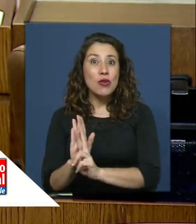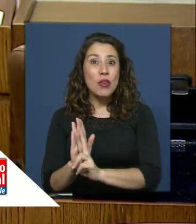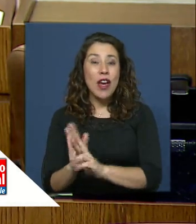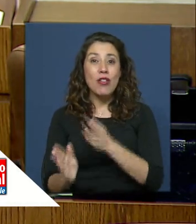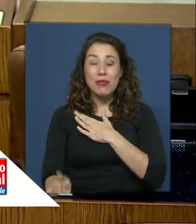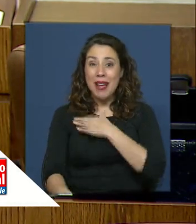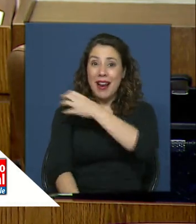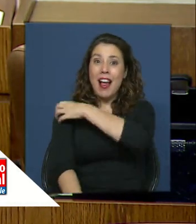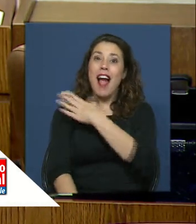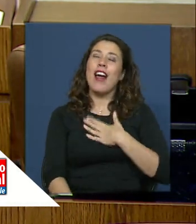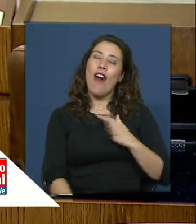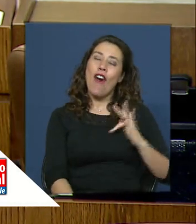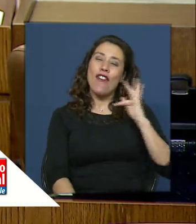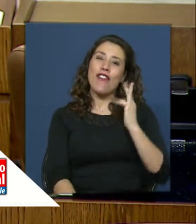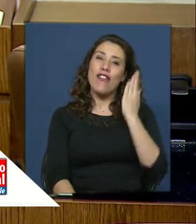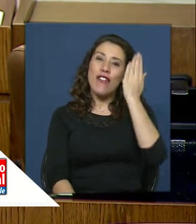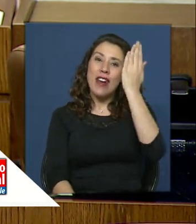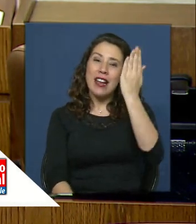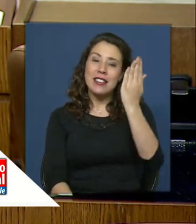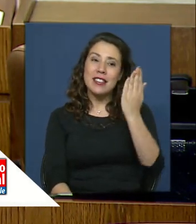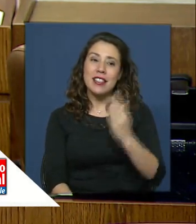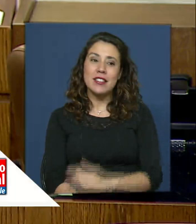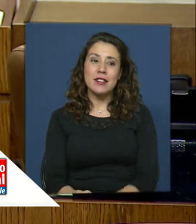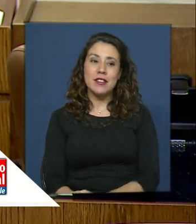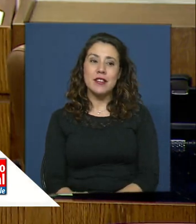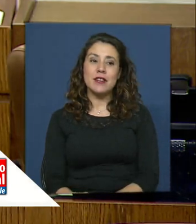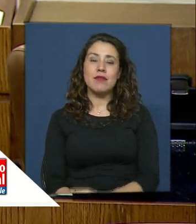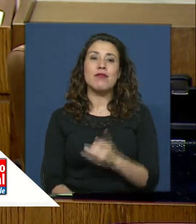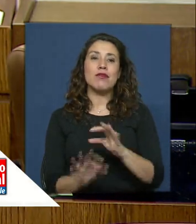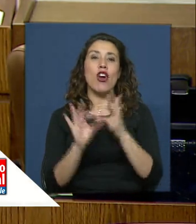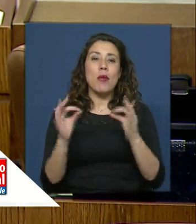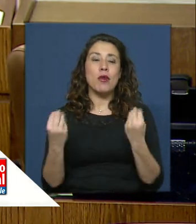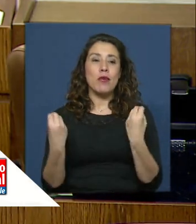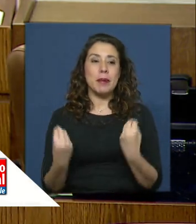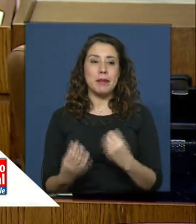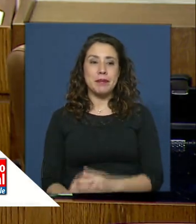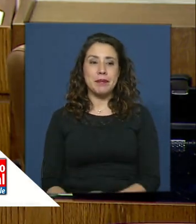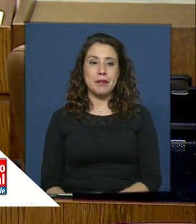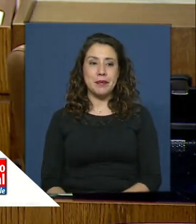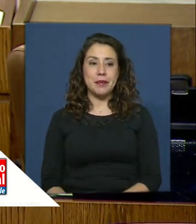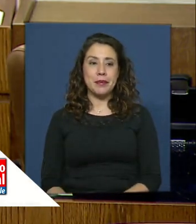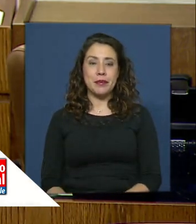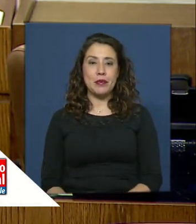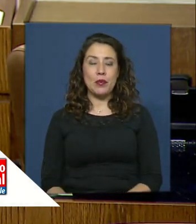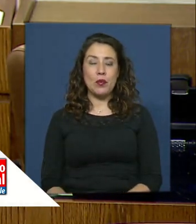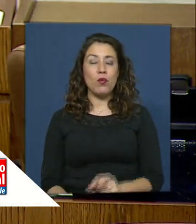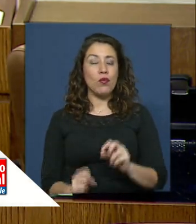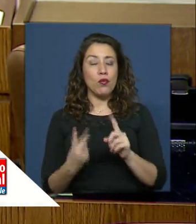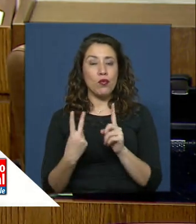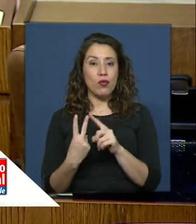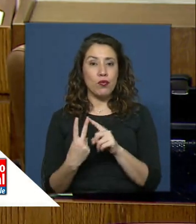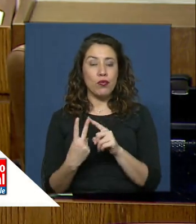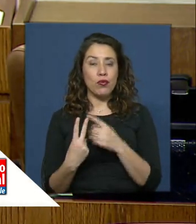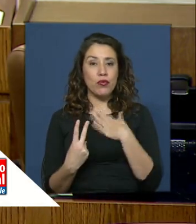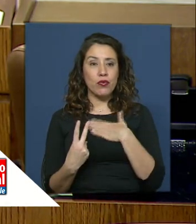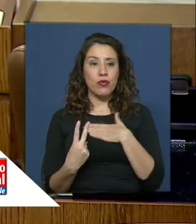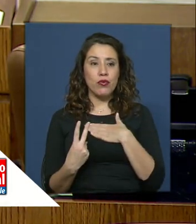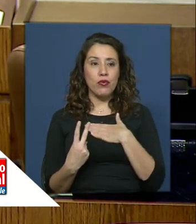me gustaría felicitarlos por su comportamiento. En segundo instancia, presidente, me